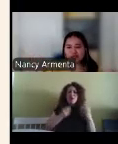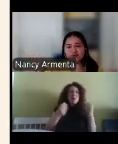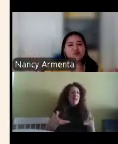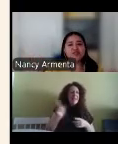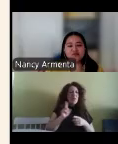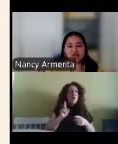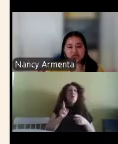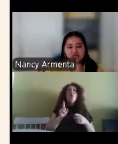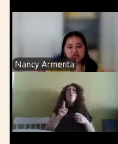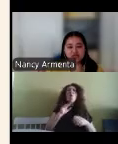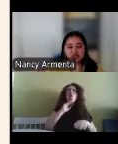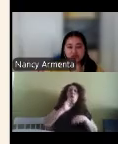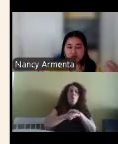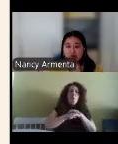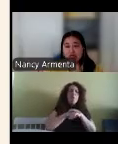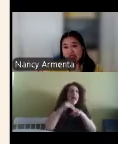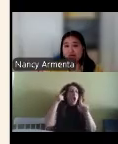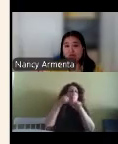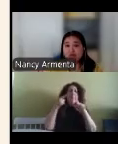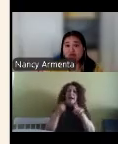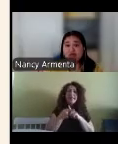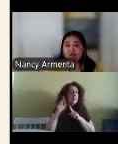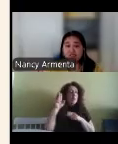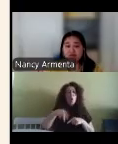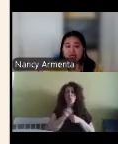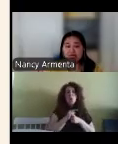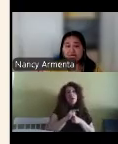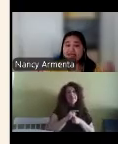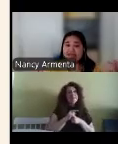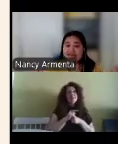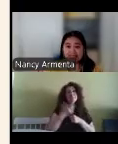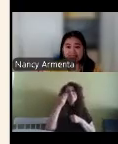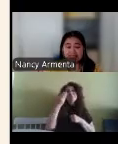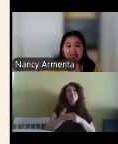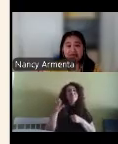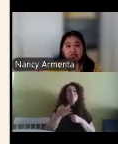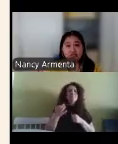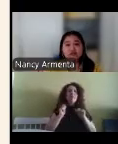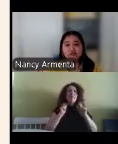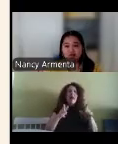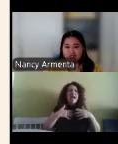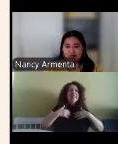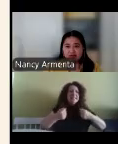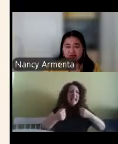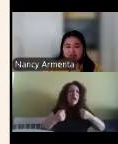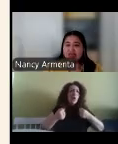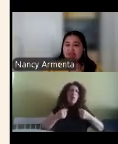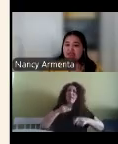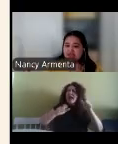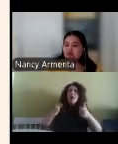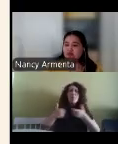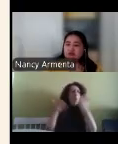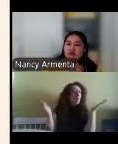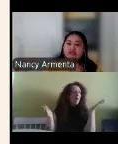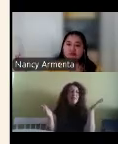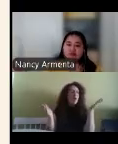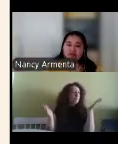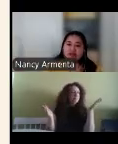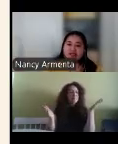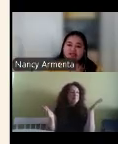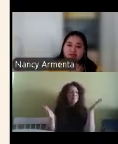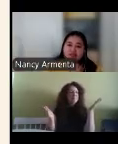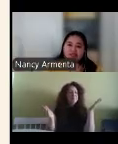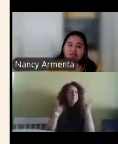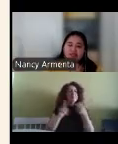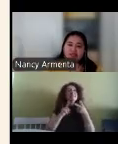con dos de sus principales objetivos. El primero y el principal, garantizar la salud de sus poblaciones. Y el segundo, responder